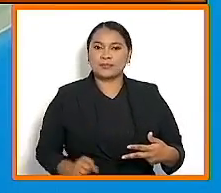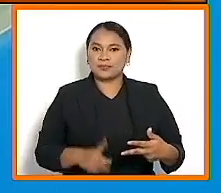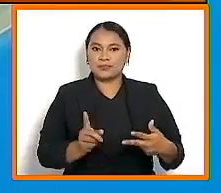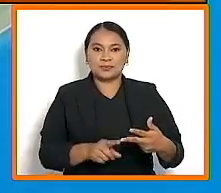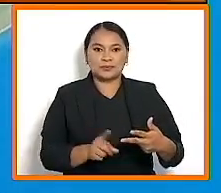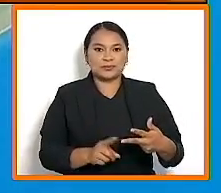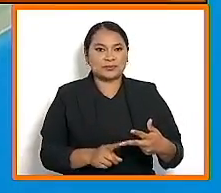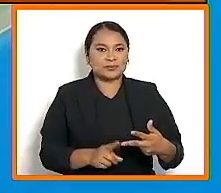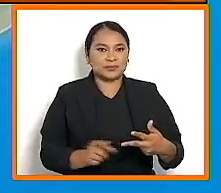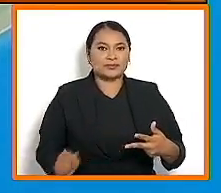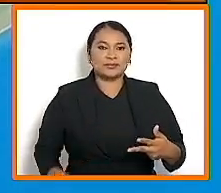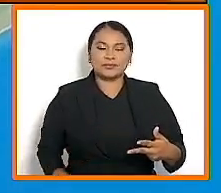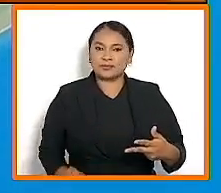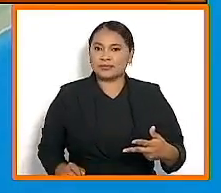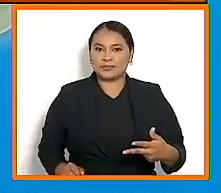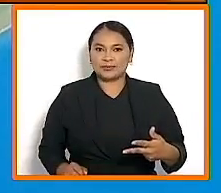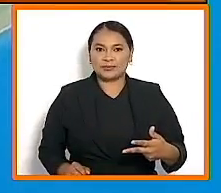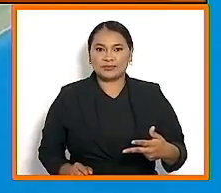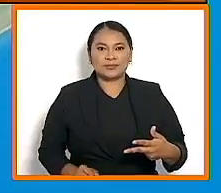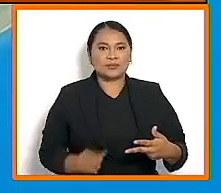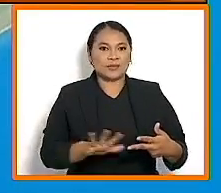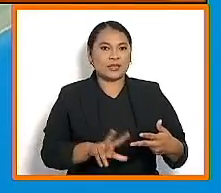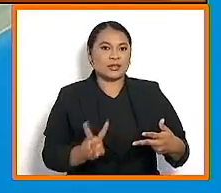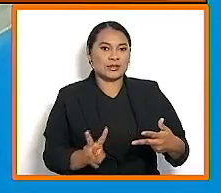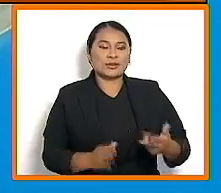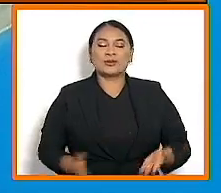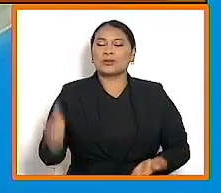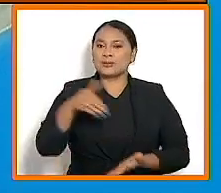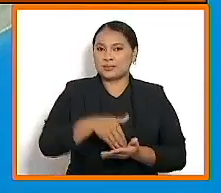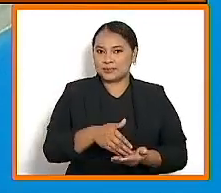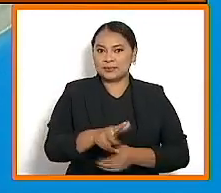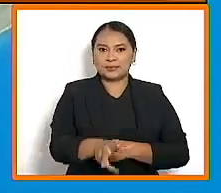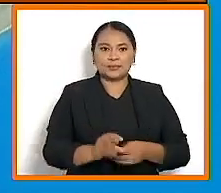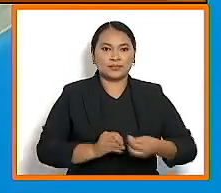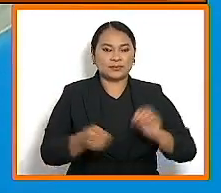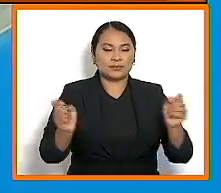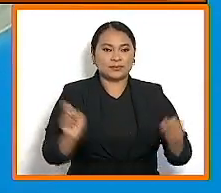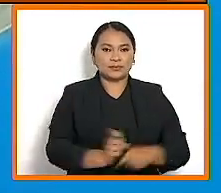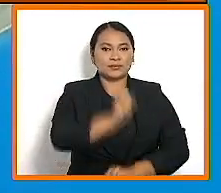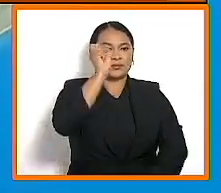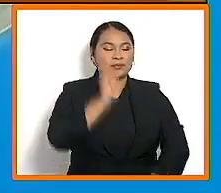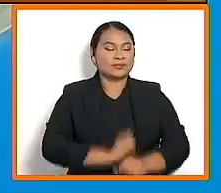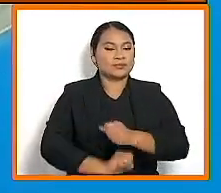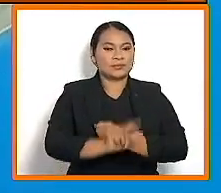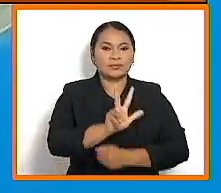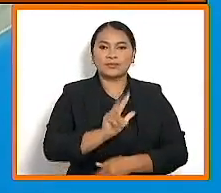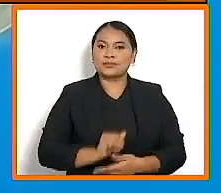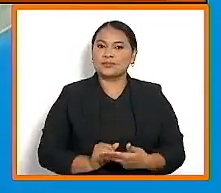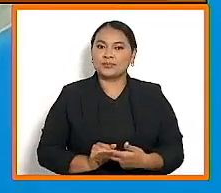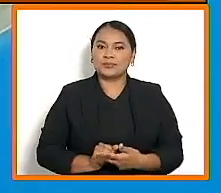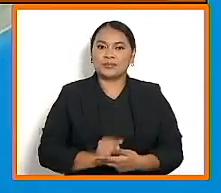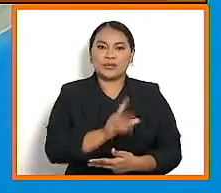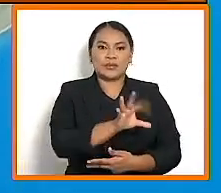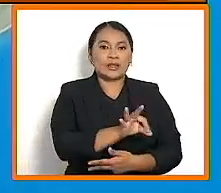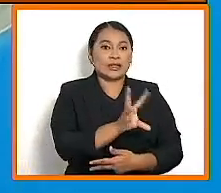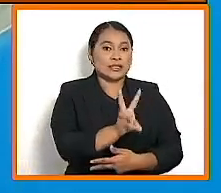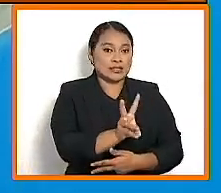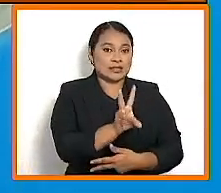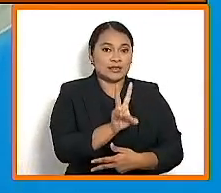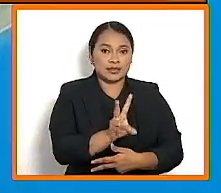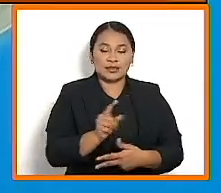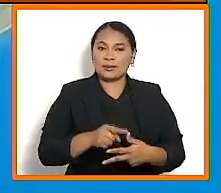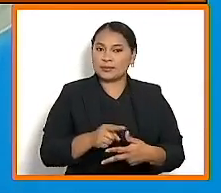y decisivo número ganador, 52. Con mucho gusto, repito, tus tres números ganadores son